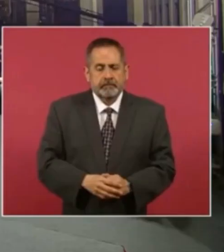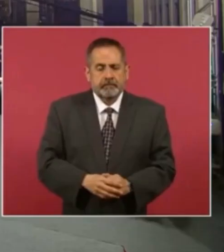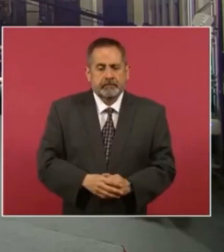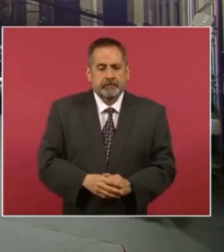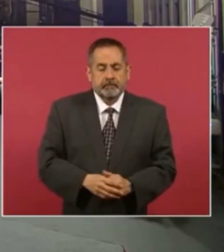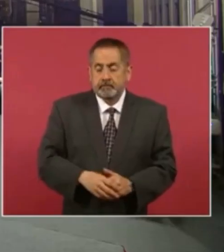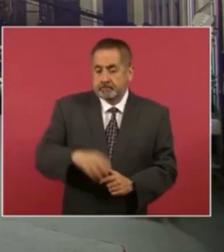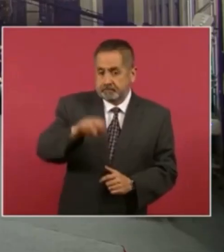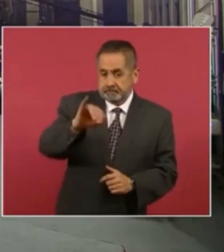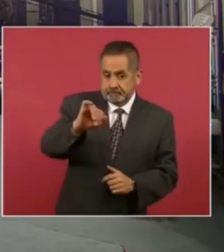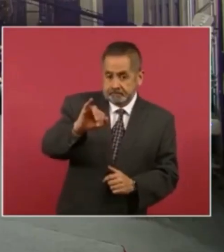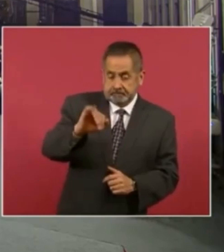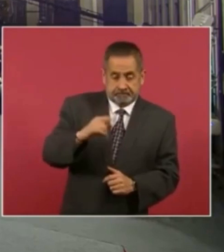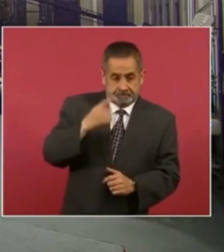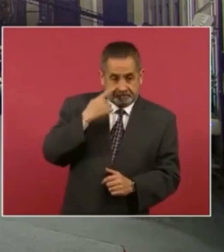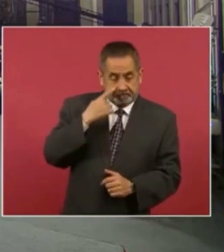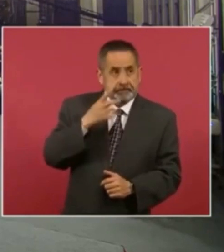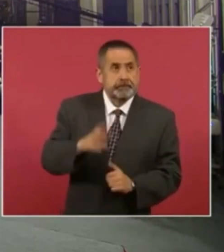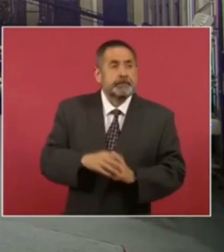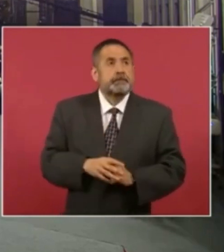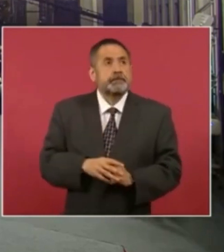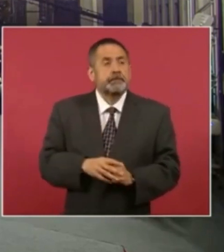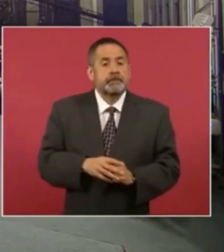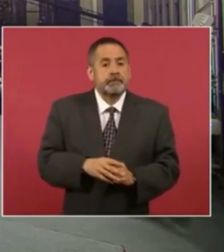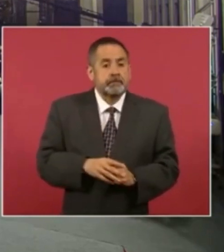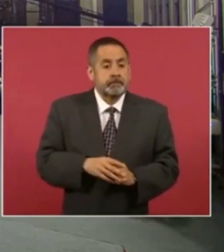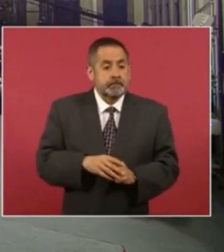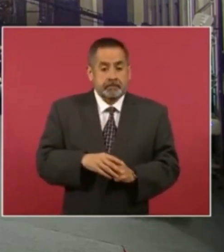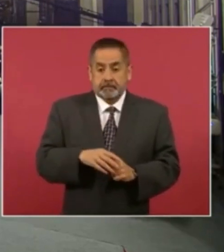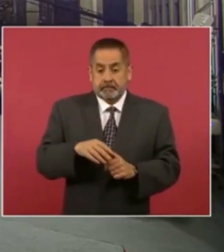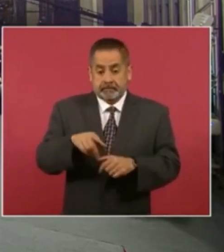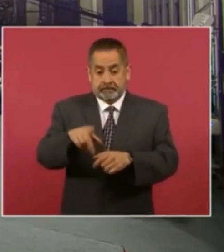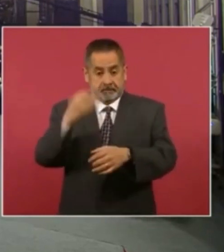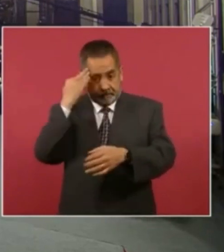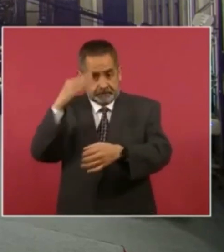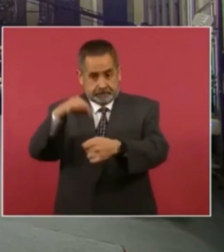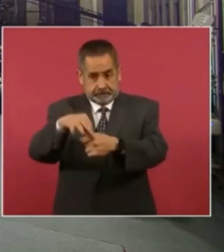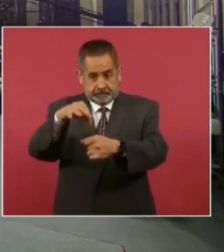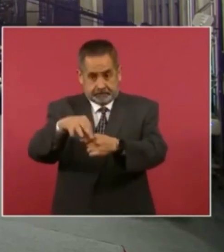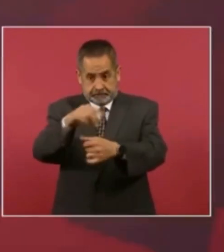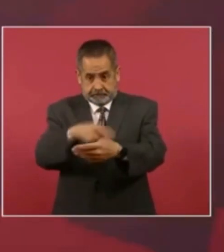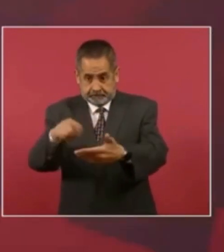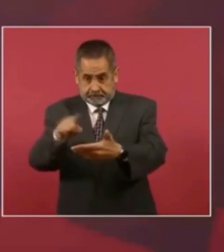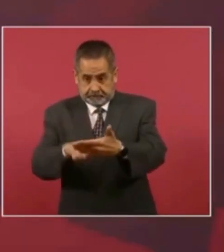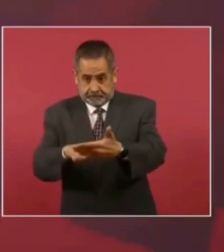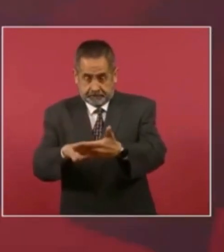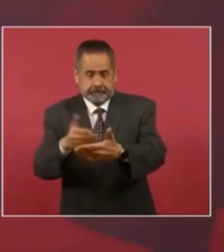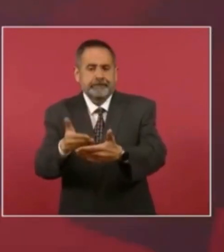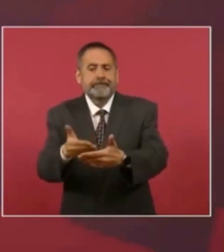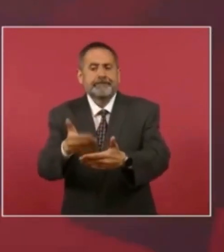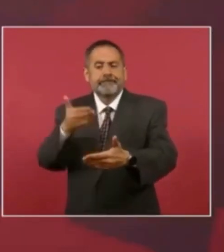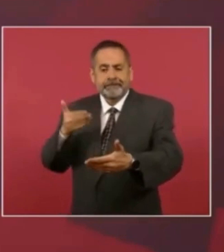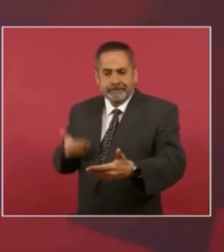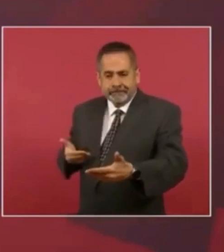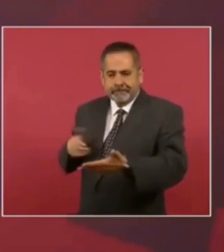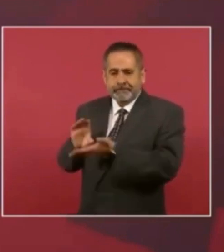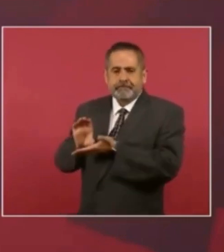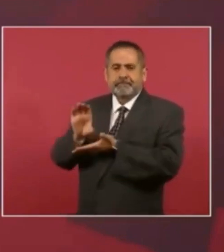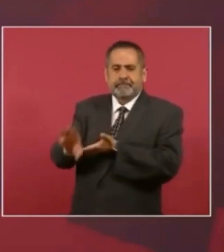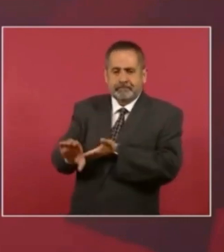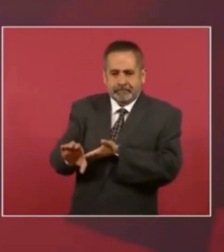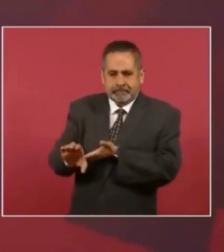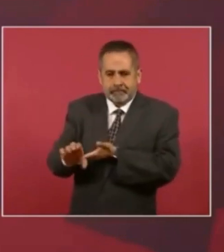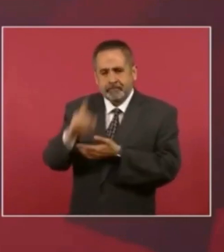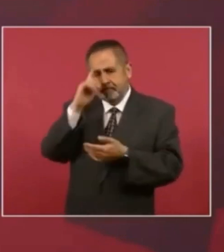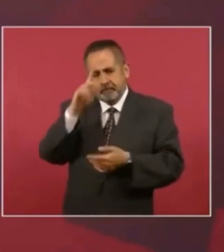cuando hay elecciones se adelantan los apoyos para